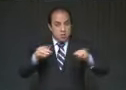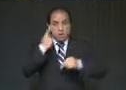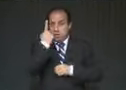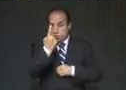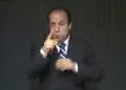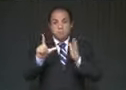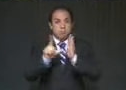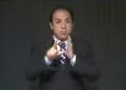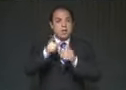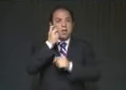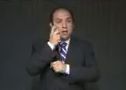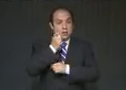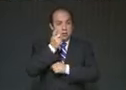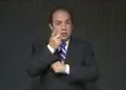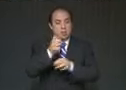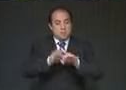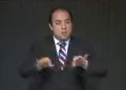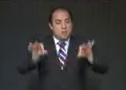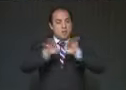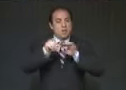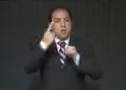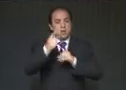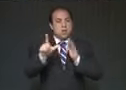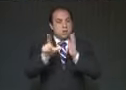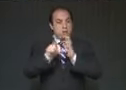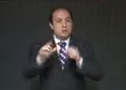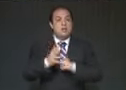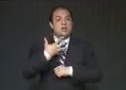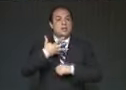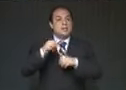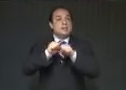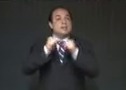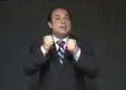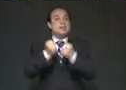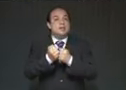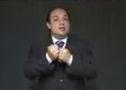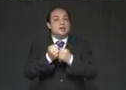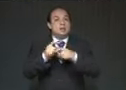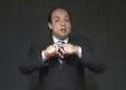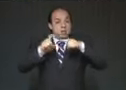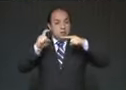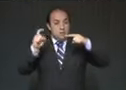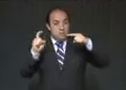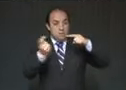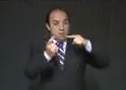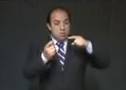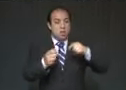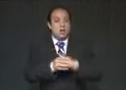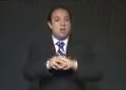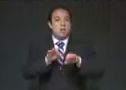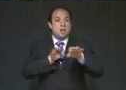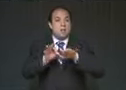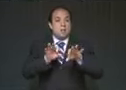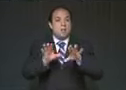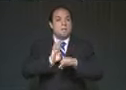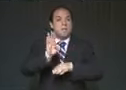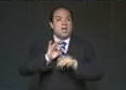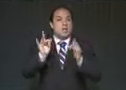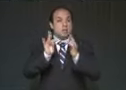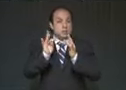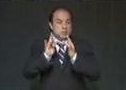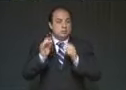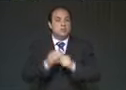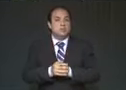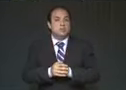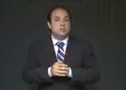Es importante lo que digo en una sola línea, porque hay sistemas de teleférico urbano que funcionan como red, y esos